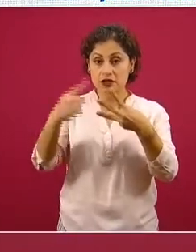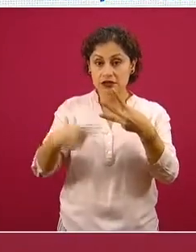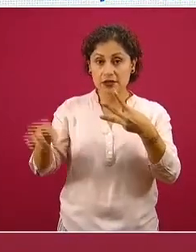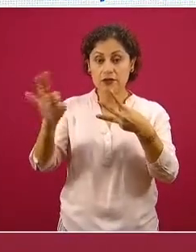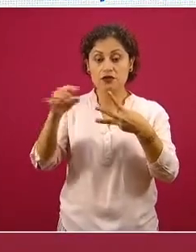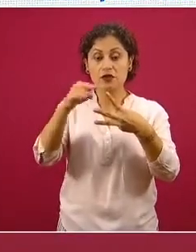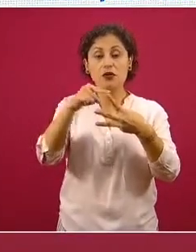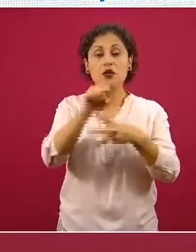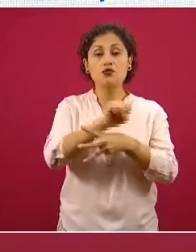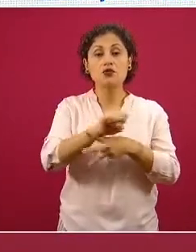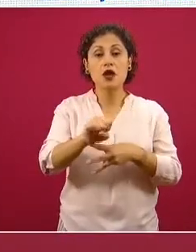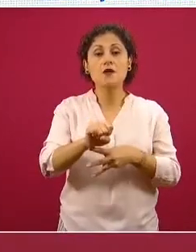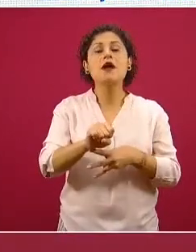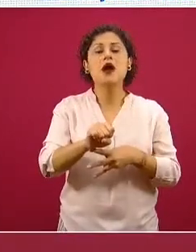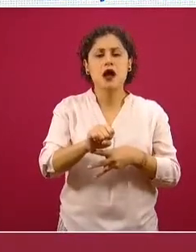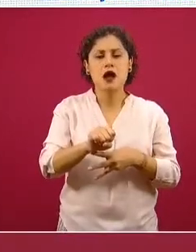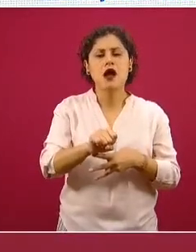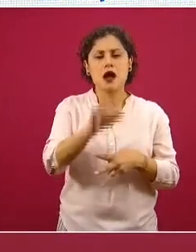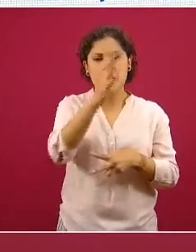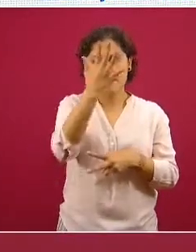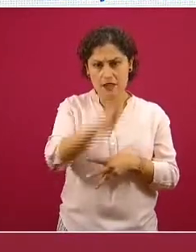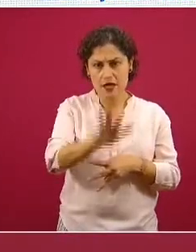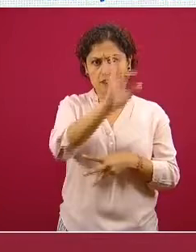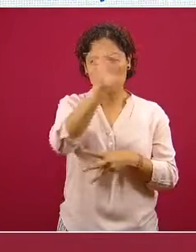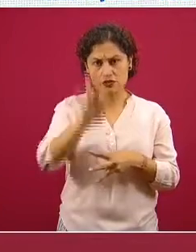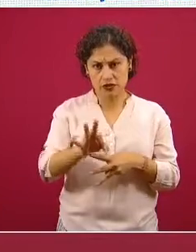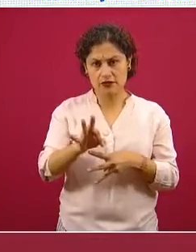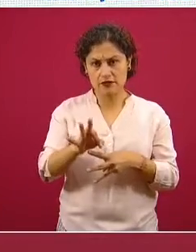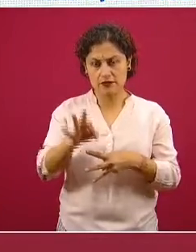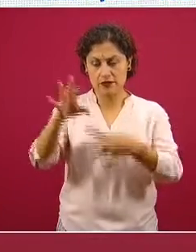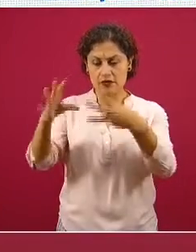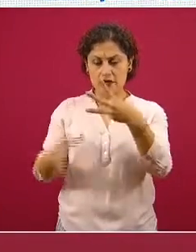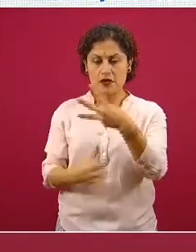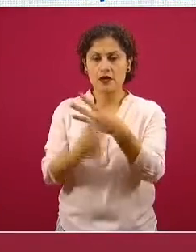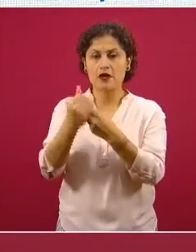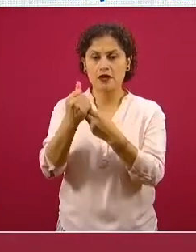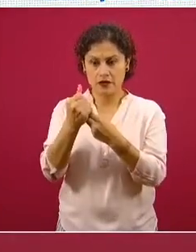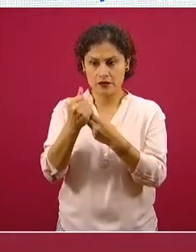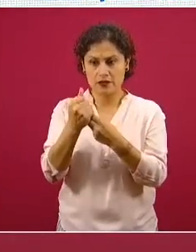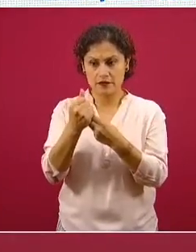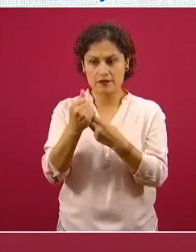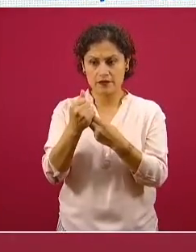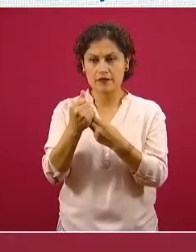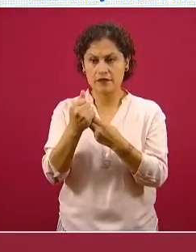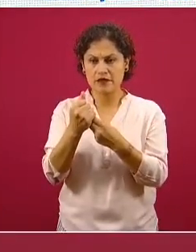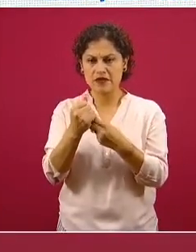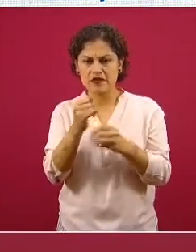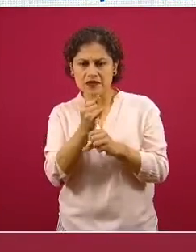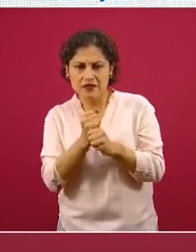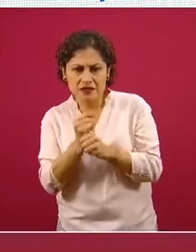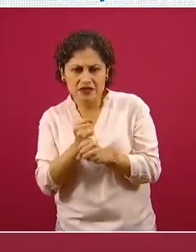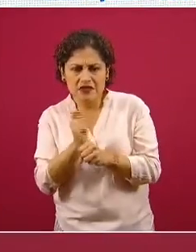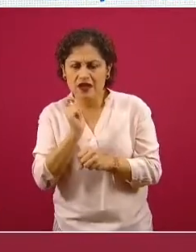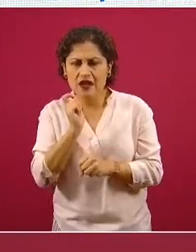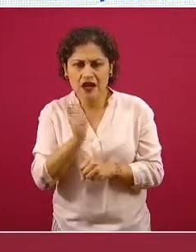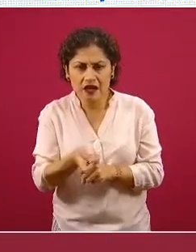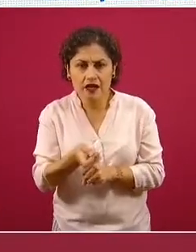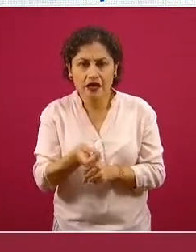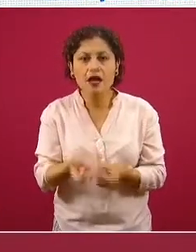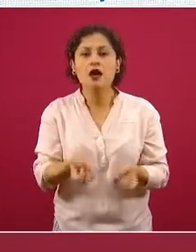¿Qué interesa saber de ahí? La carga estimada de enfermedad y el perfil epidemiológico. Esto es muy